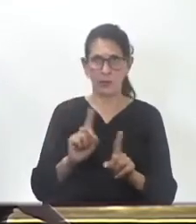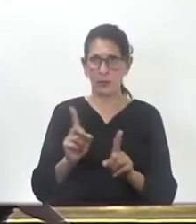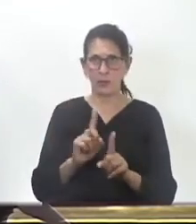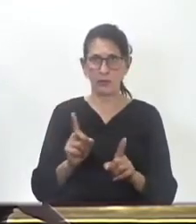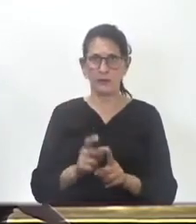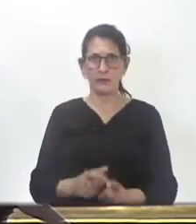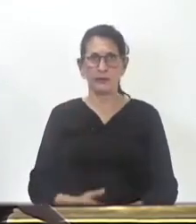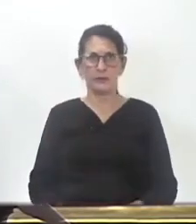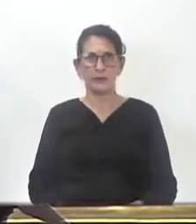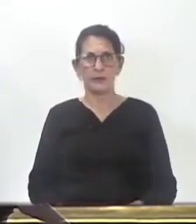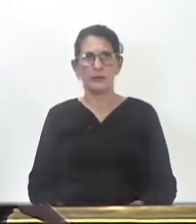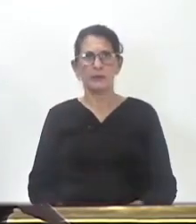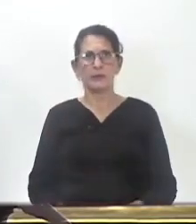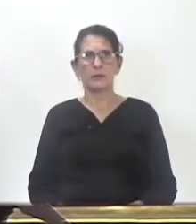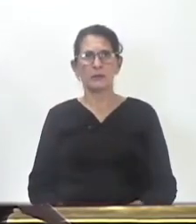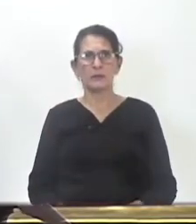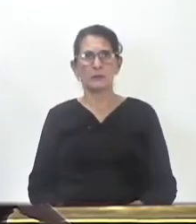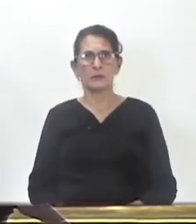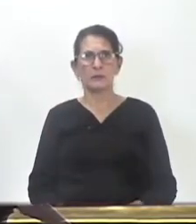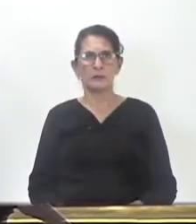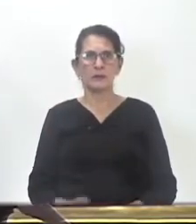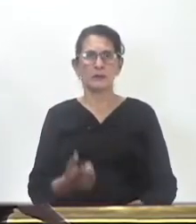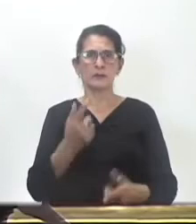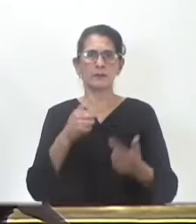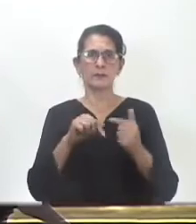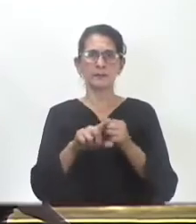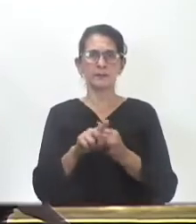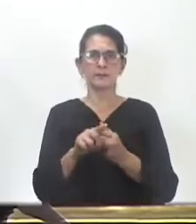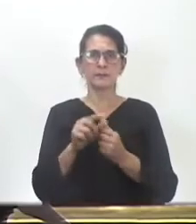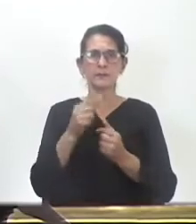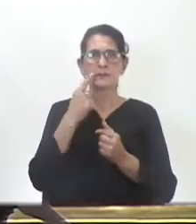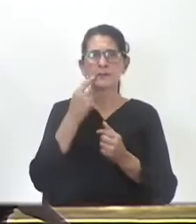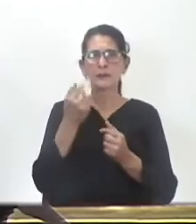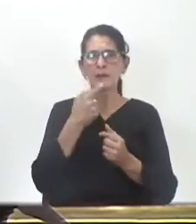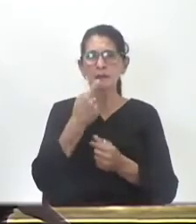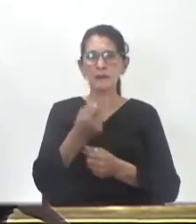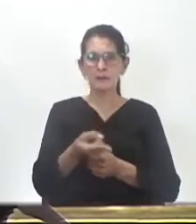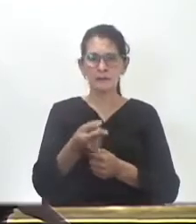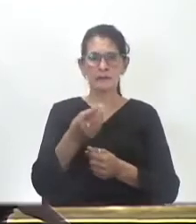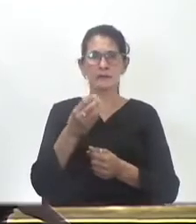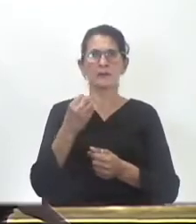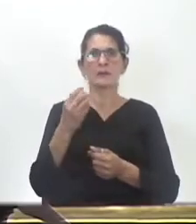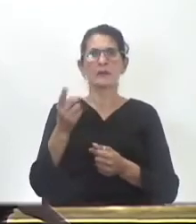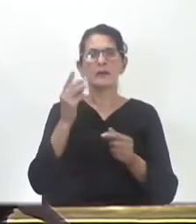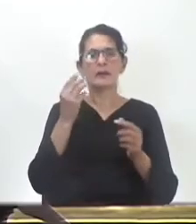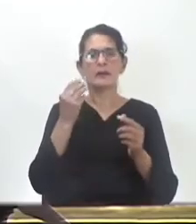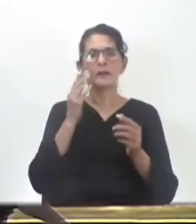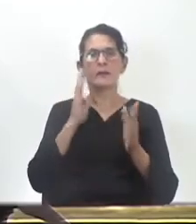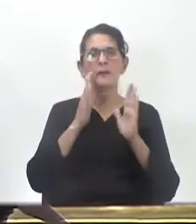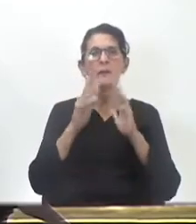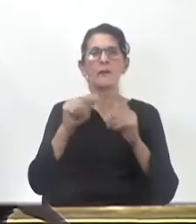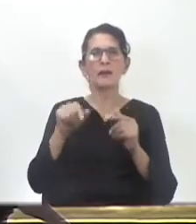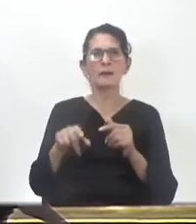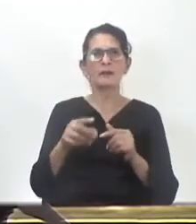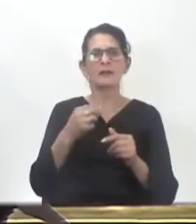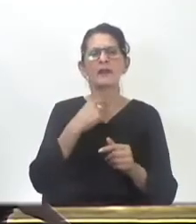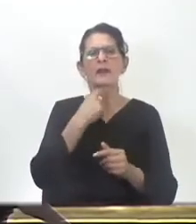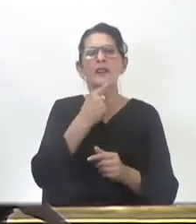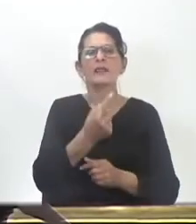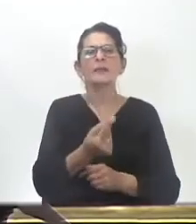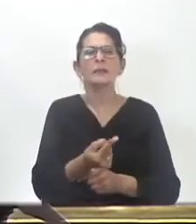acá, no sé, perdí la hoja donde tenía marcado, que habla el comisionado parlamentario de la